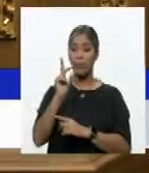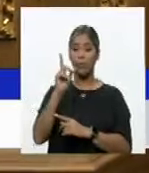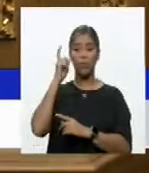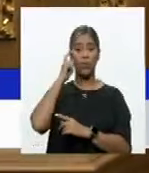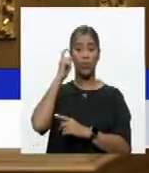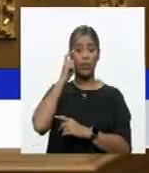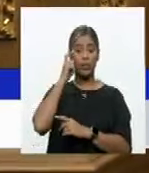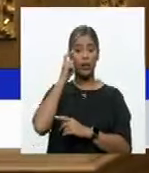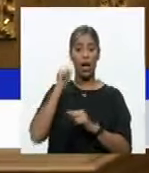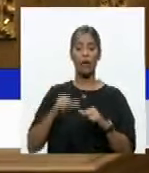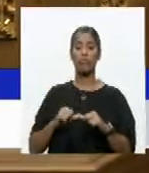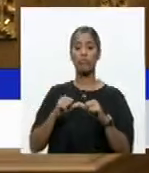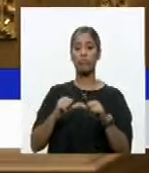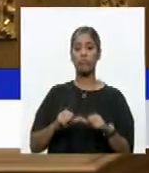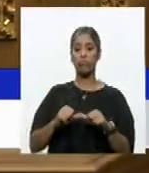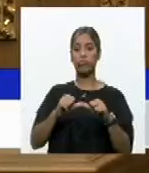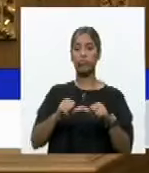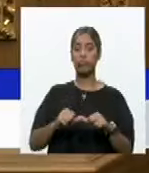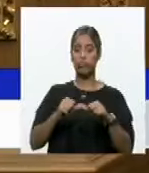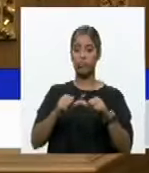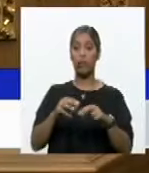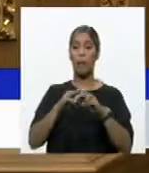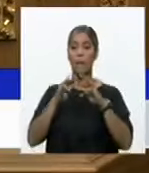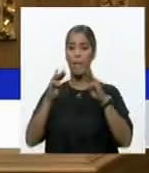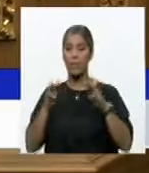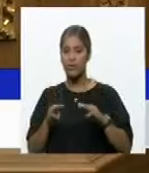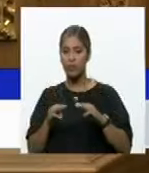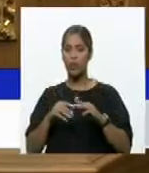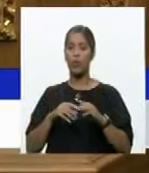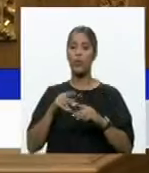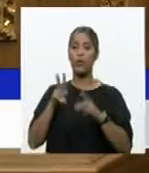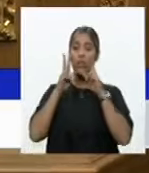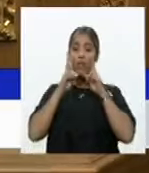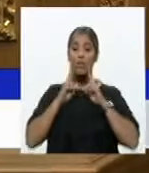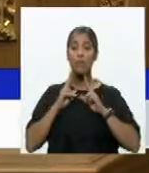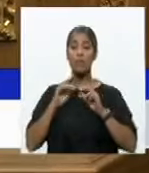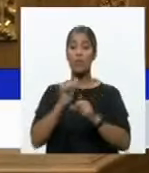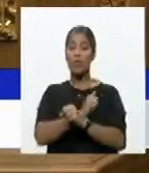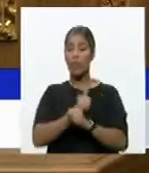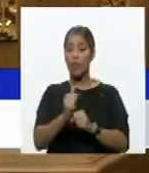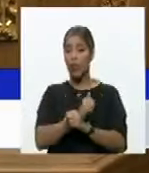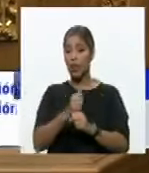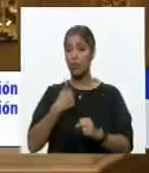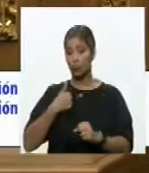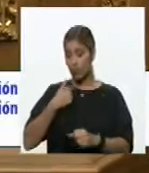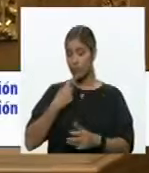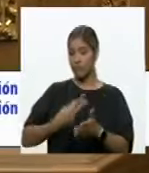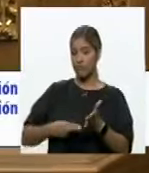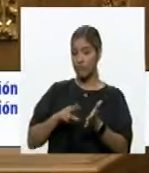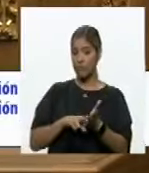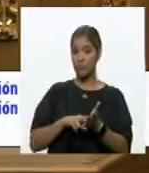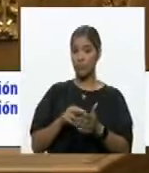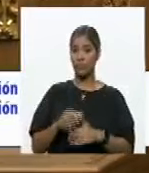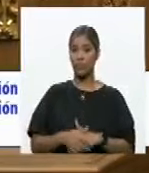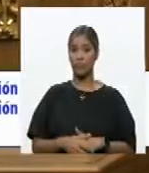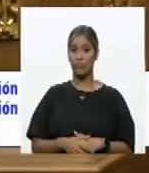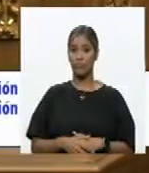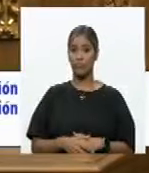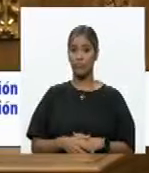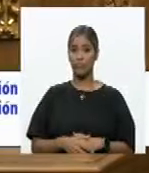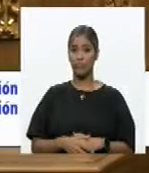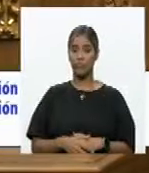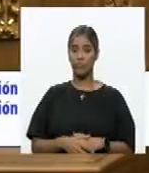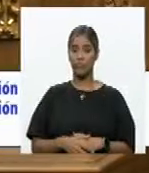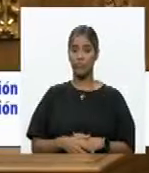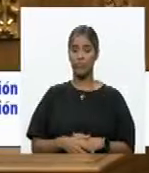de continuo, metódico y pulcro trabajo, subrayo esto, pulcro